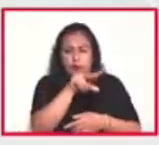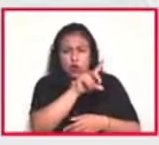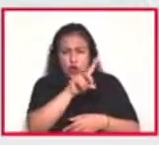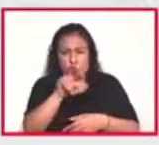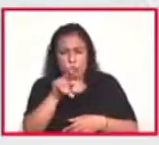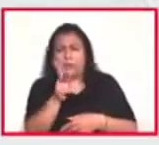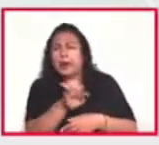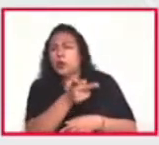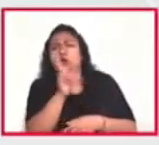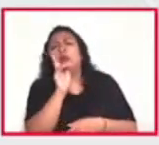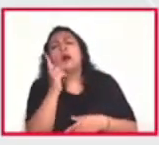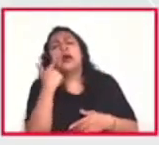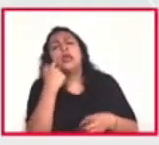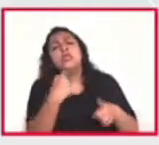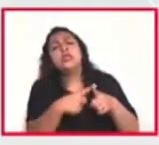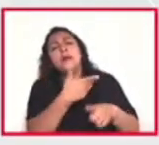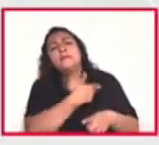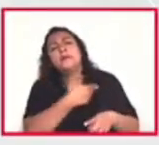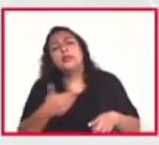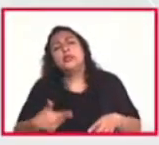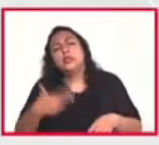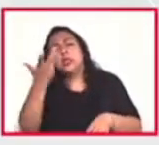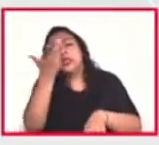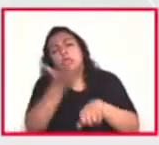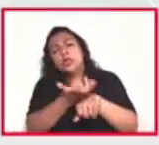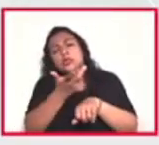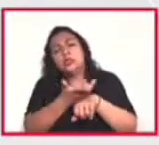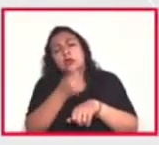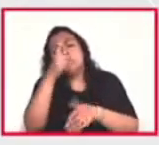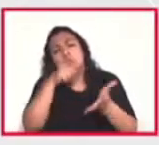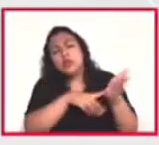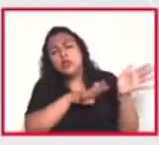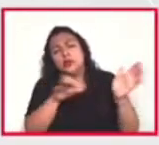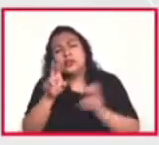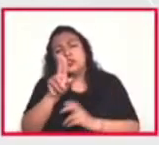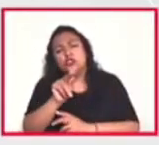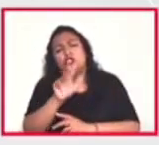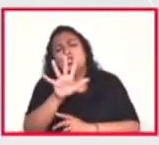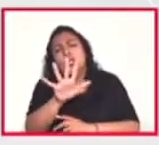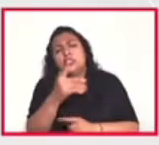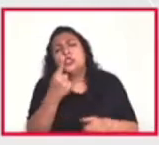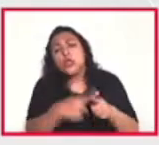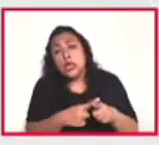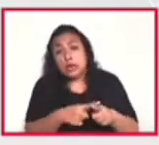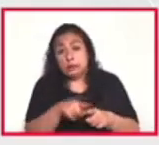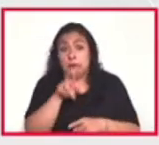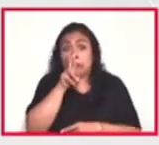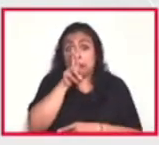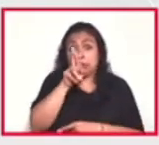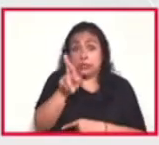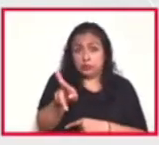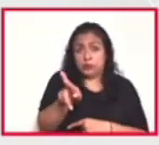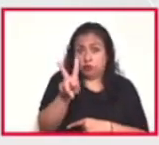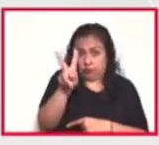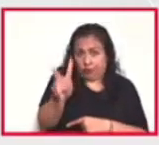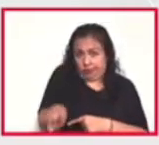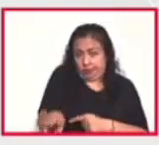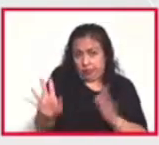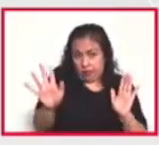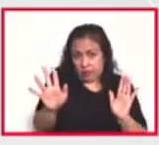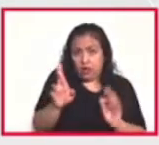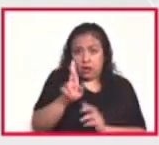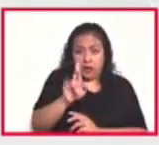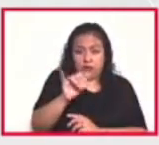de prueba, quién es el presidente de los Estados Unidos en 1985, a lo que McFly responde con la verdad: Ronald